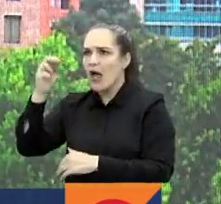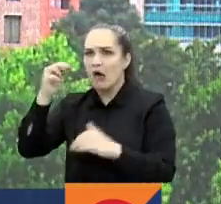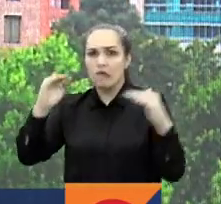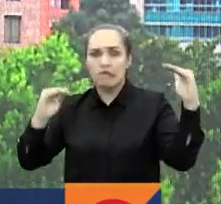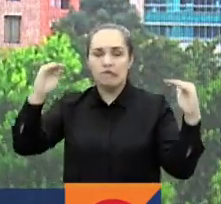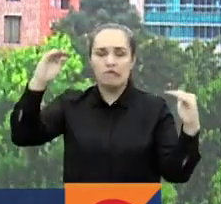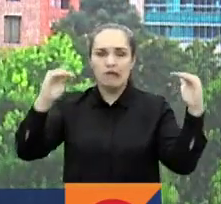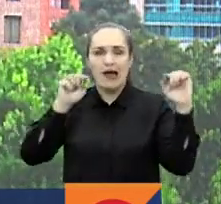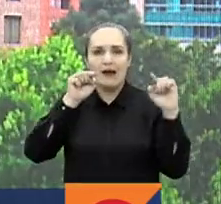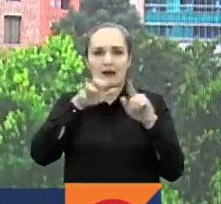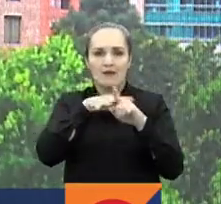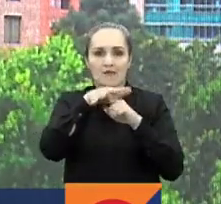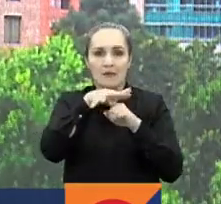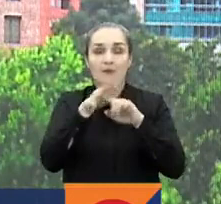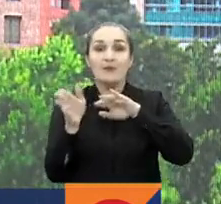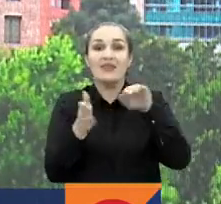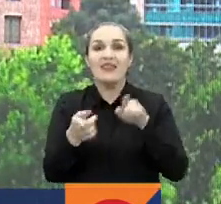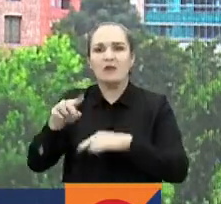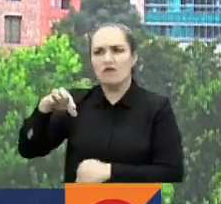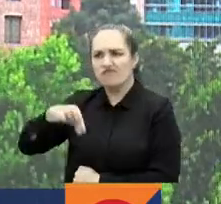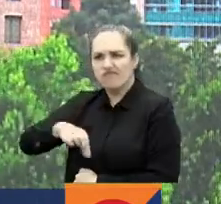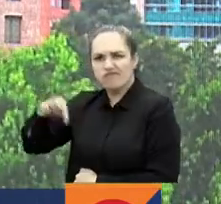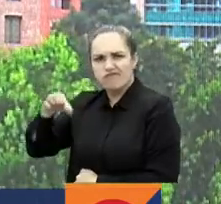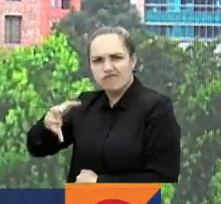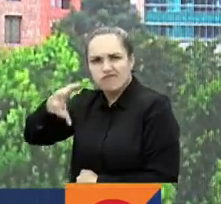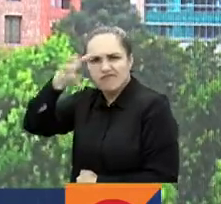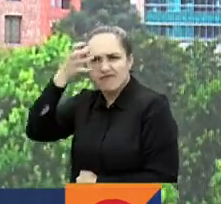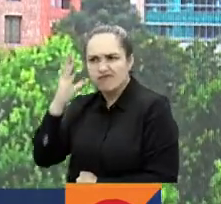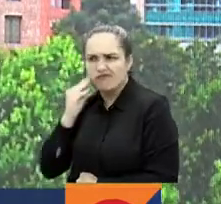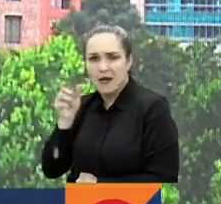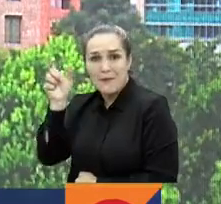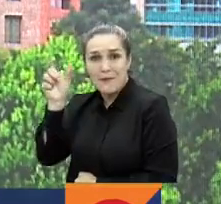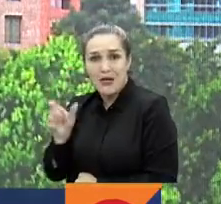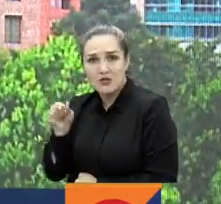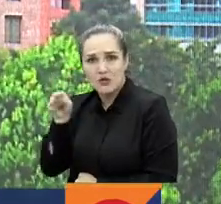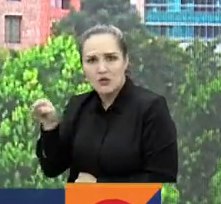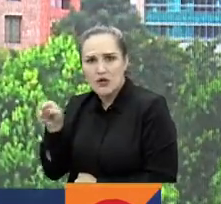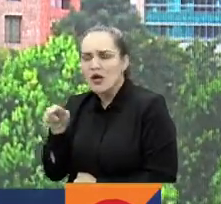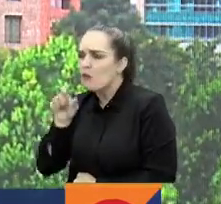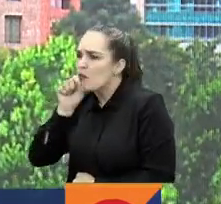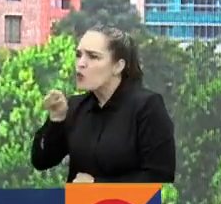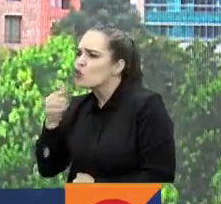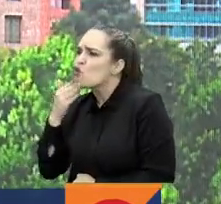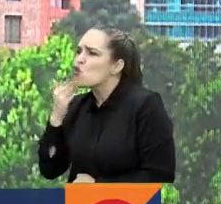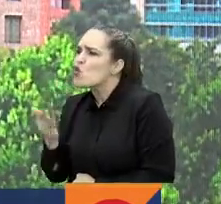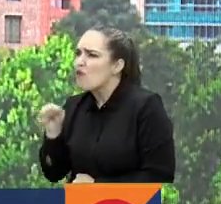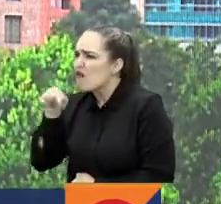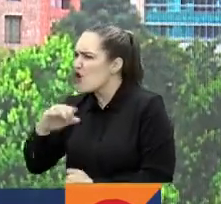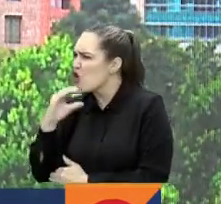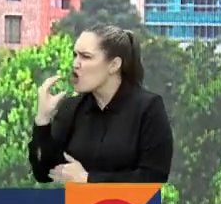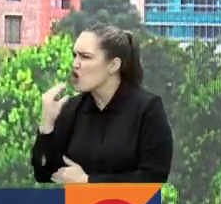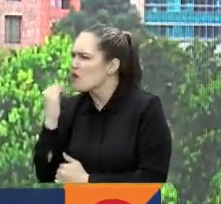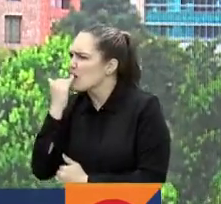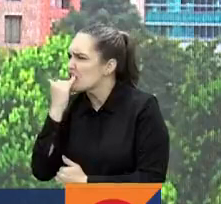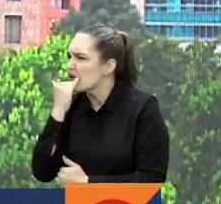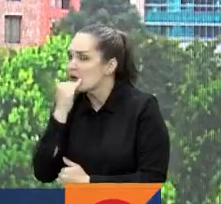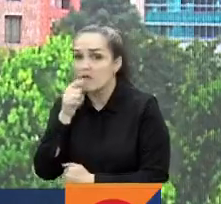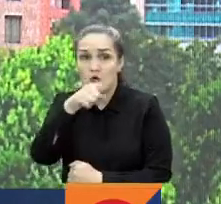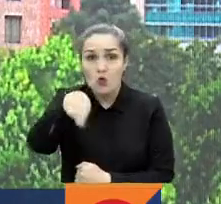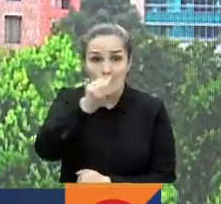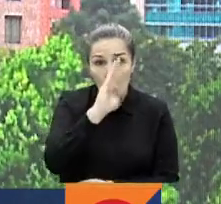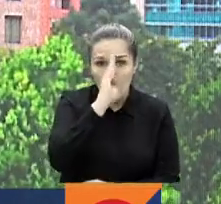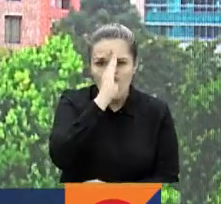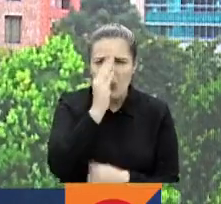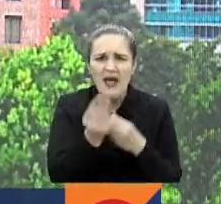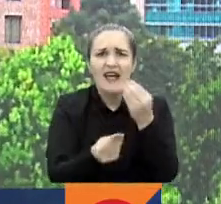con expertos y analistas para entregarles a los colombianos que en este momento tienen muchas dudas sobre qué hacer precisamente con este dólar